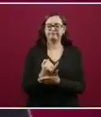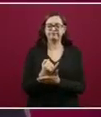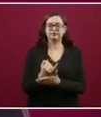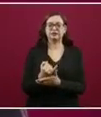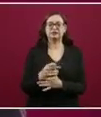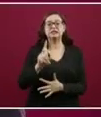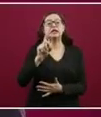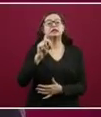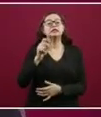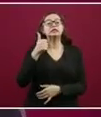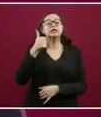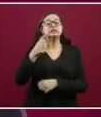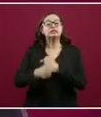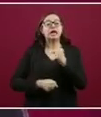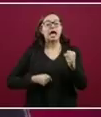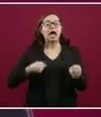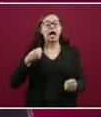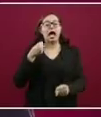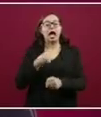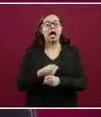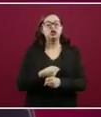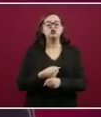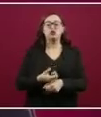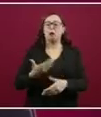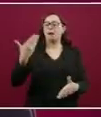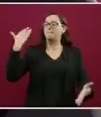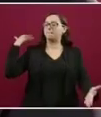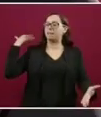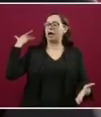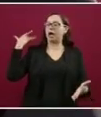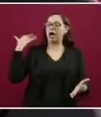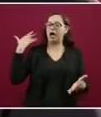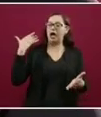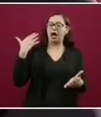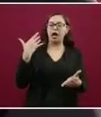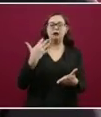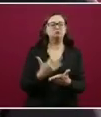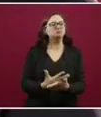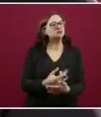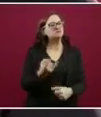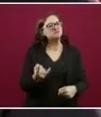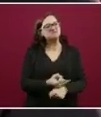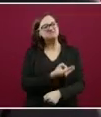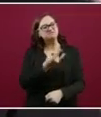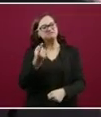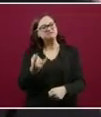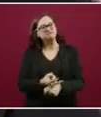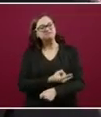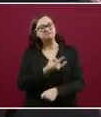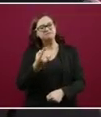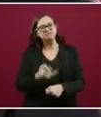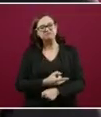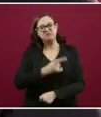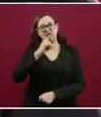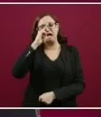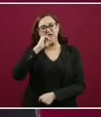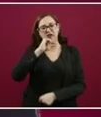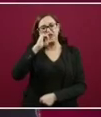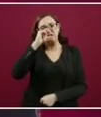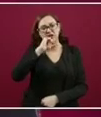36 años, en que no se hacía un plan de desarrollo